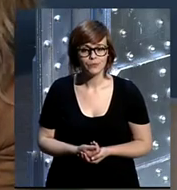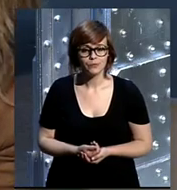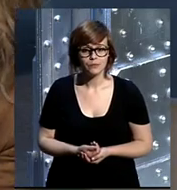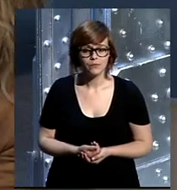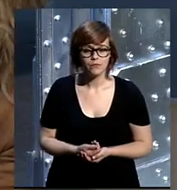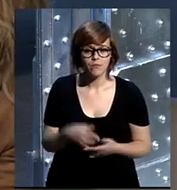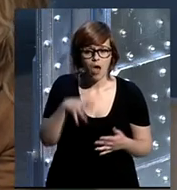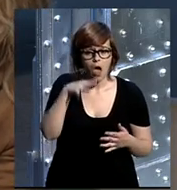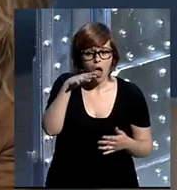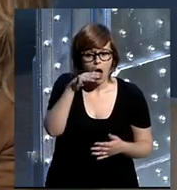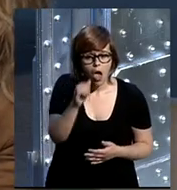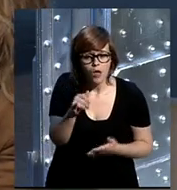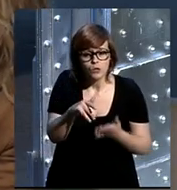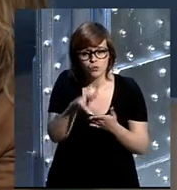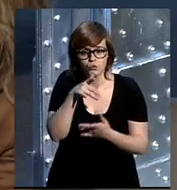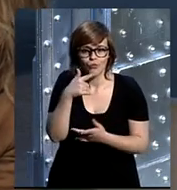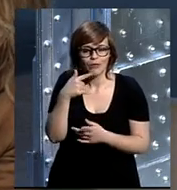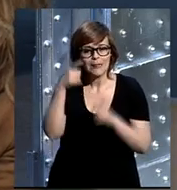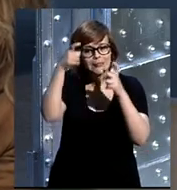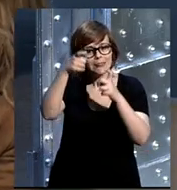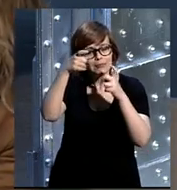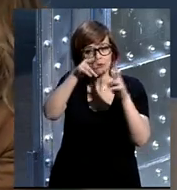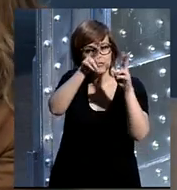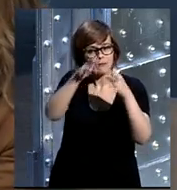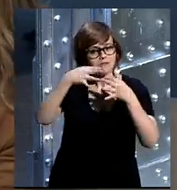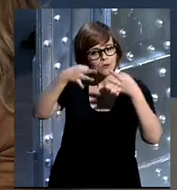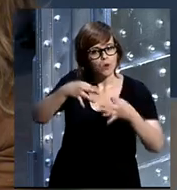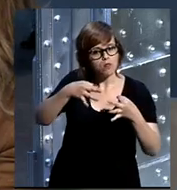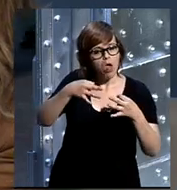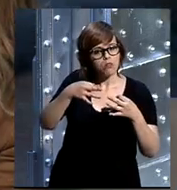O sea, hay una puesta en común de los temas de seguridad.